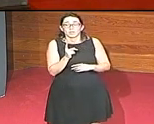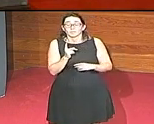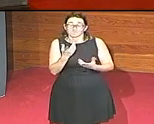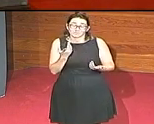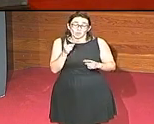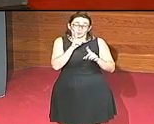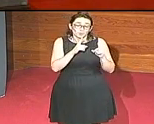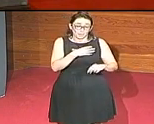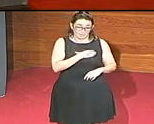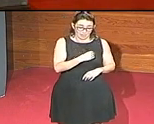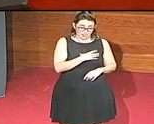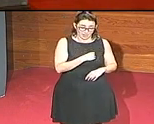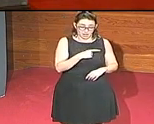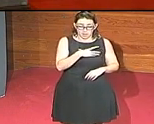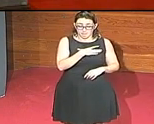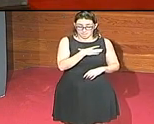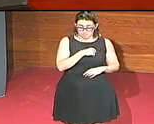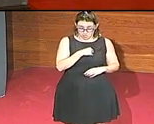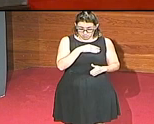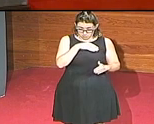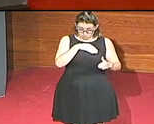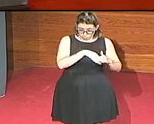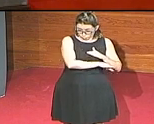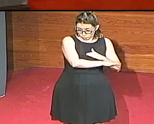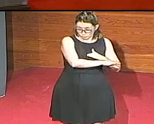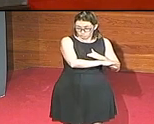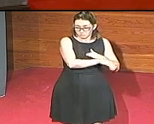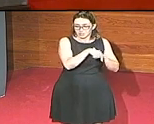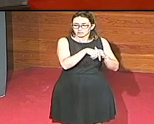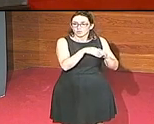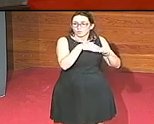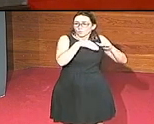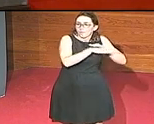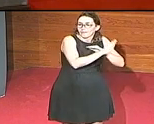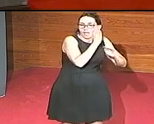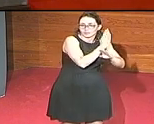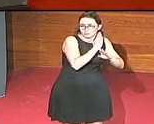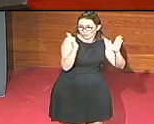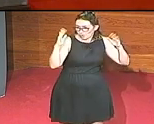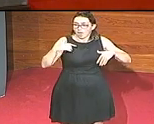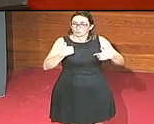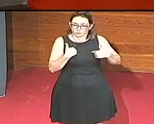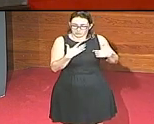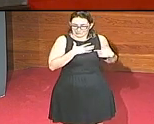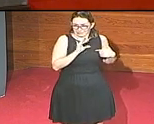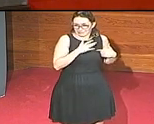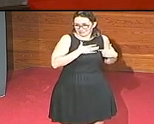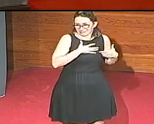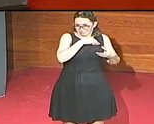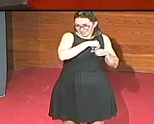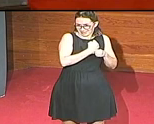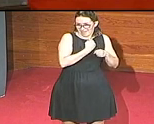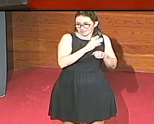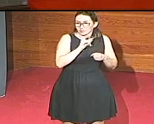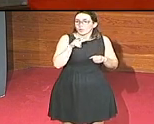es que tú sacas el papel no se archivan nosotros y que los tenemos archivos pero no hay una base donde un